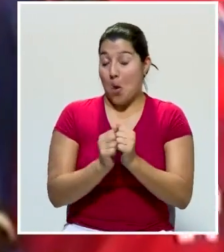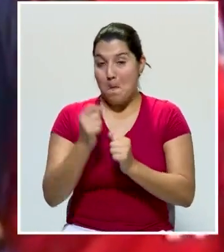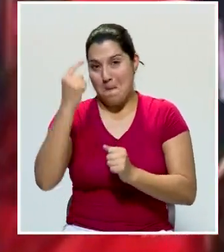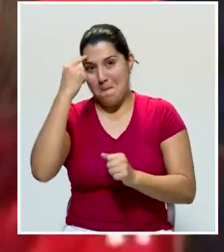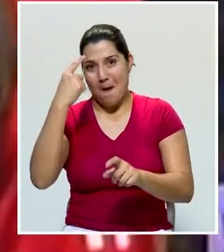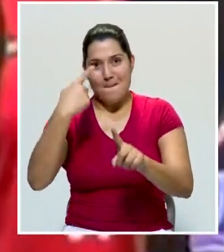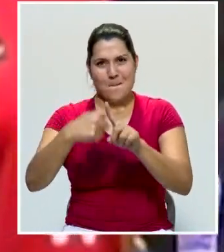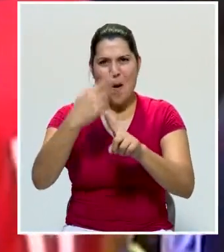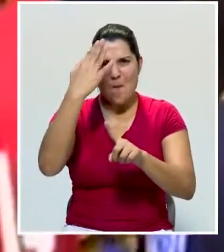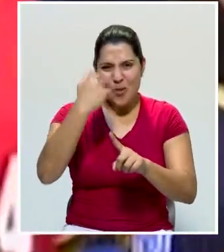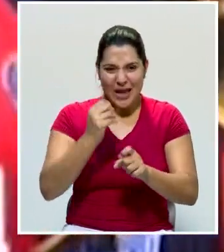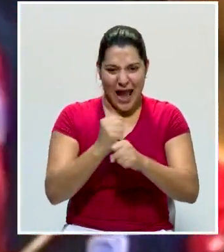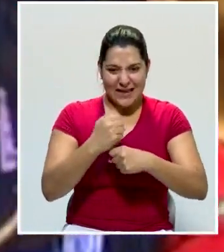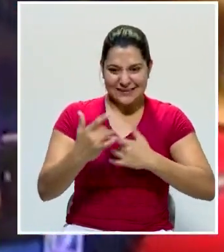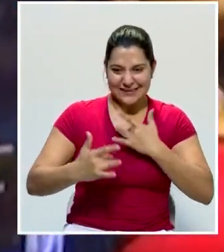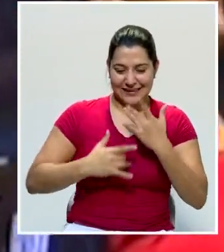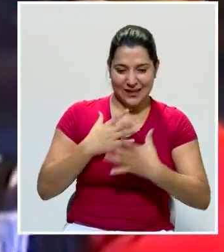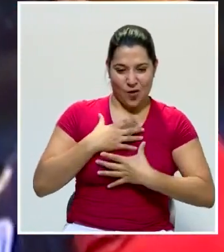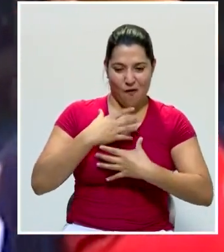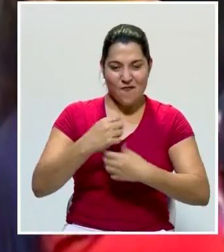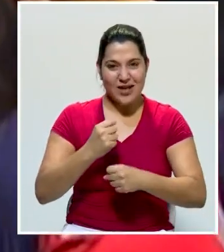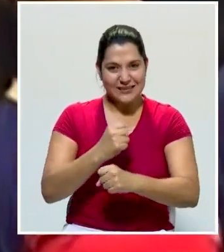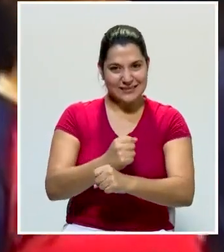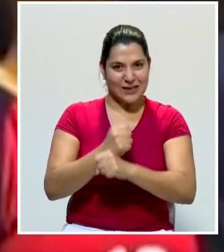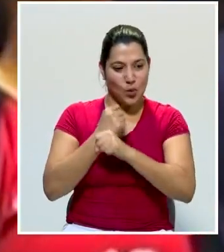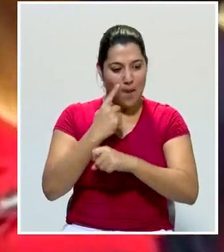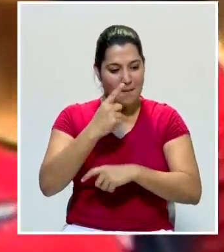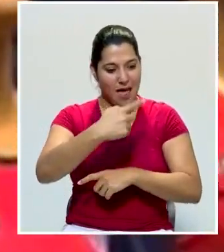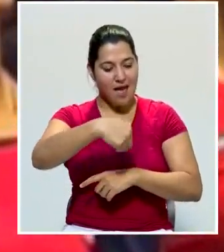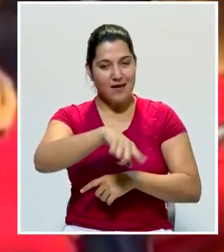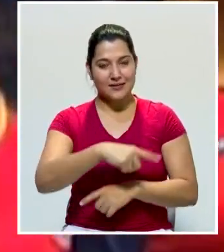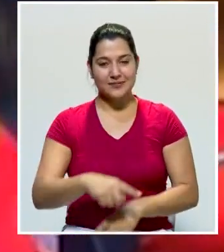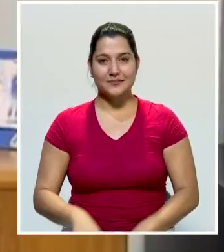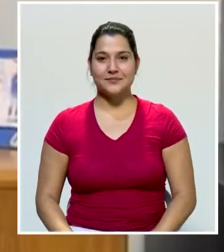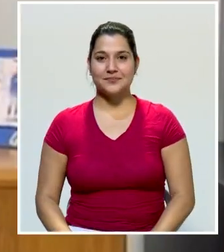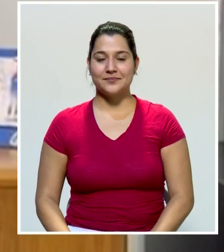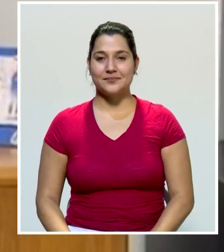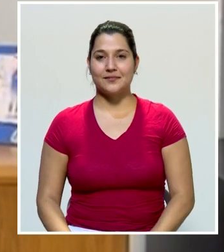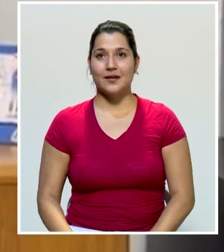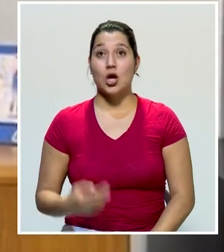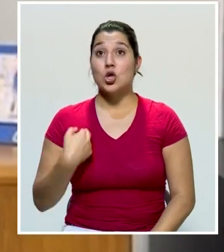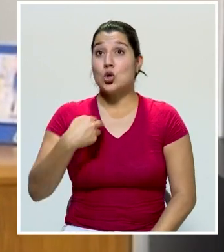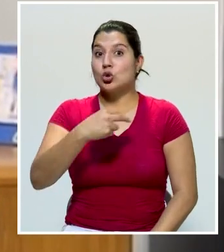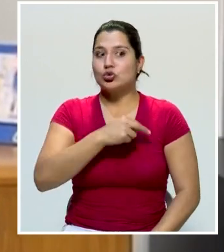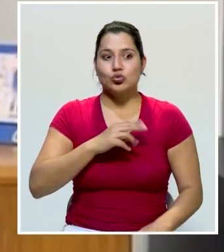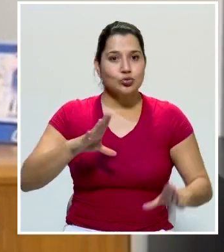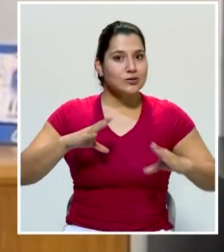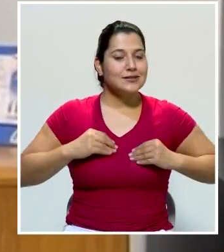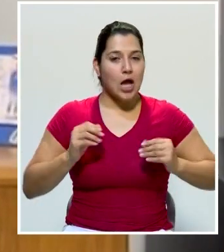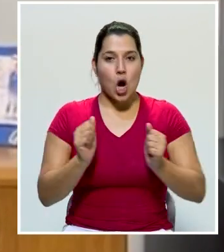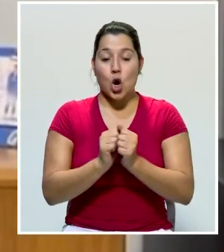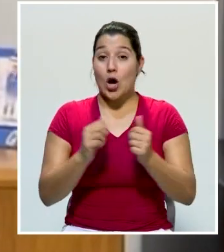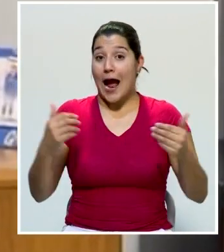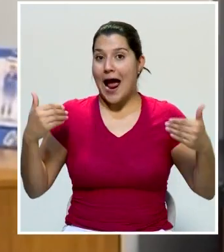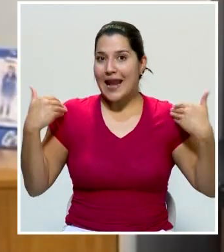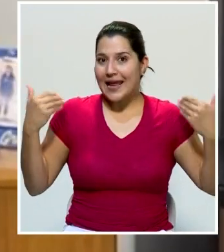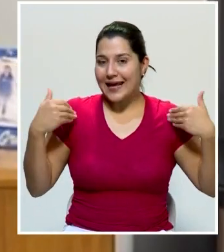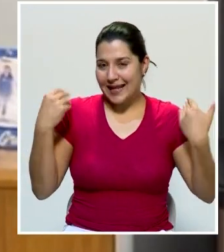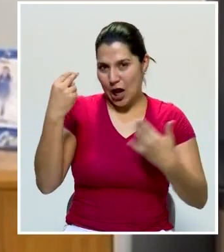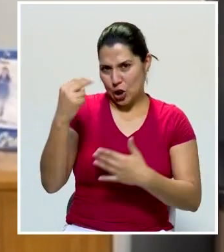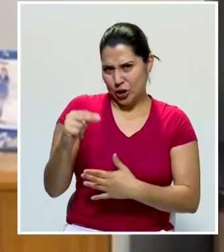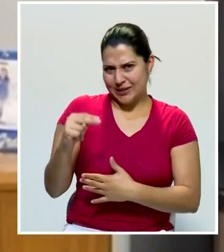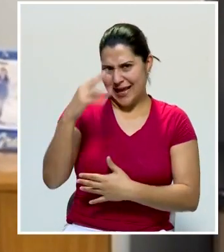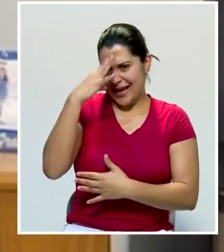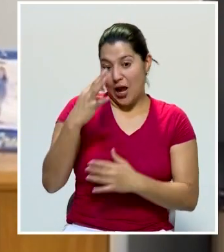esto trae confianza y seguridad al gremio del fútbol en general. Recibimos con gran alegría esta noticia. Yo creo que en estos